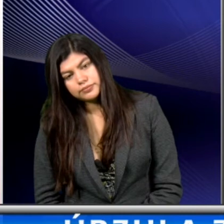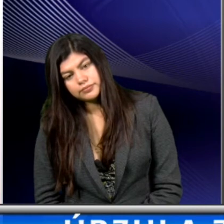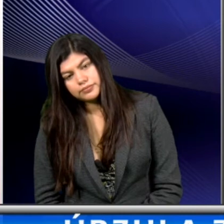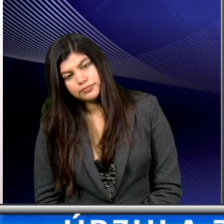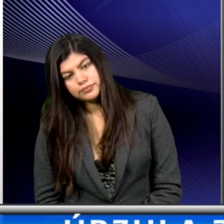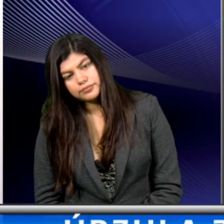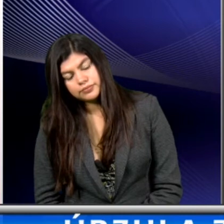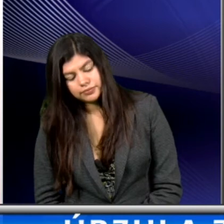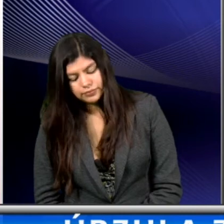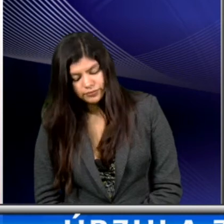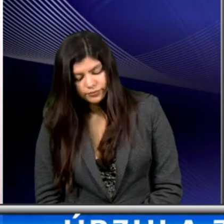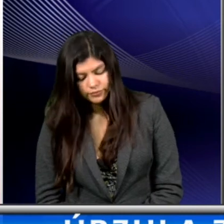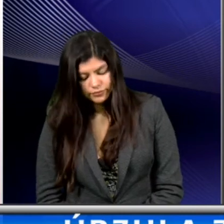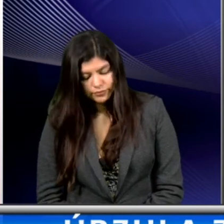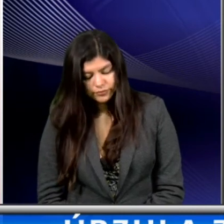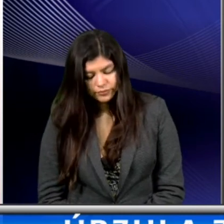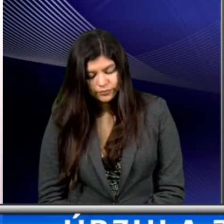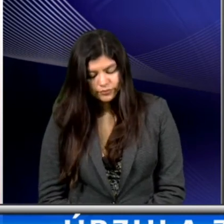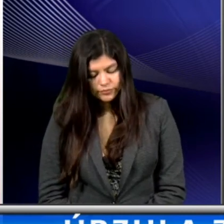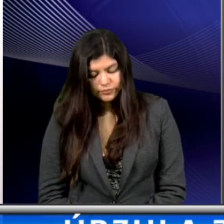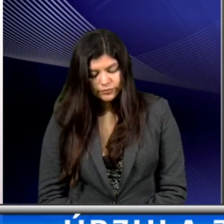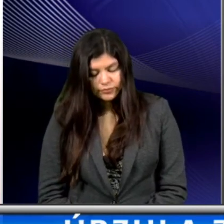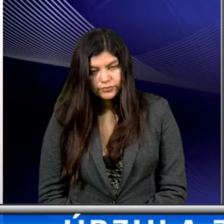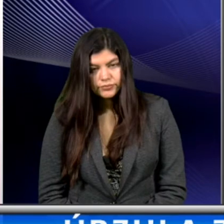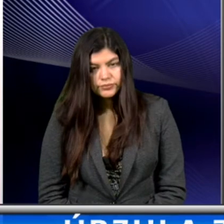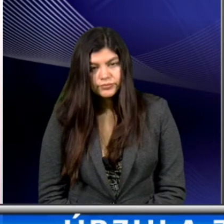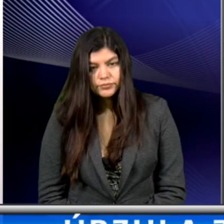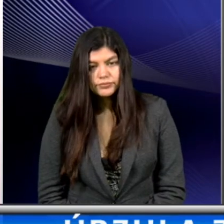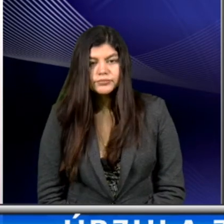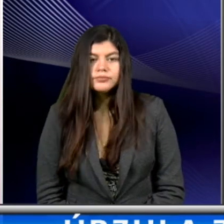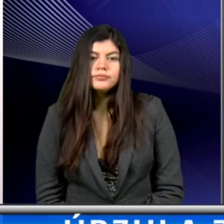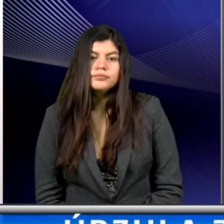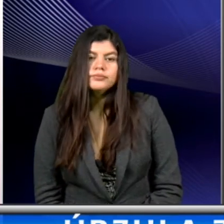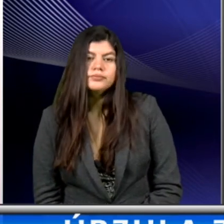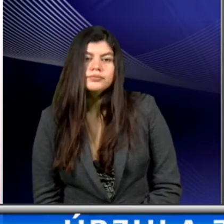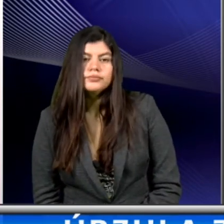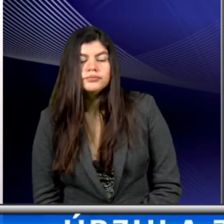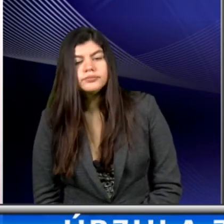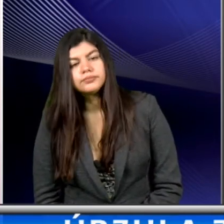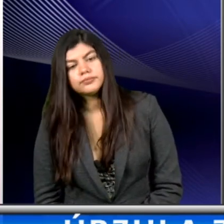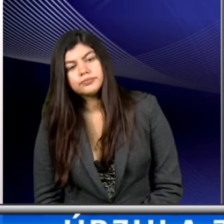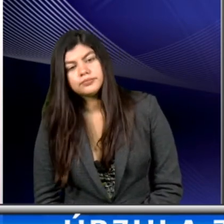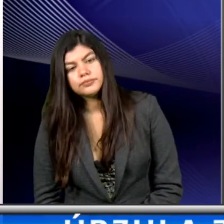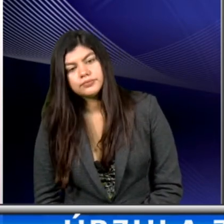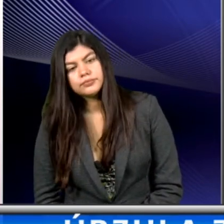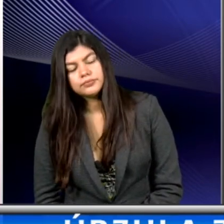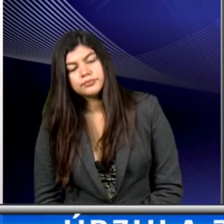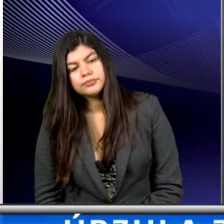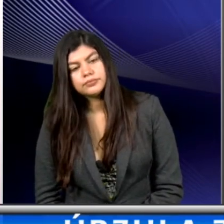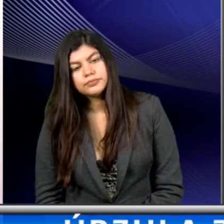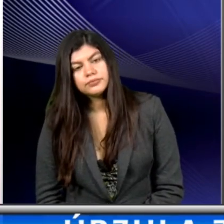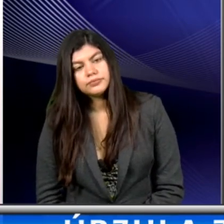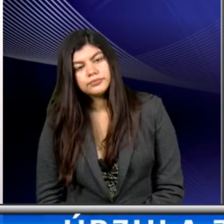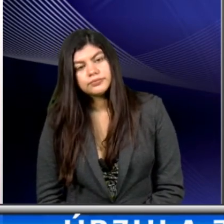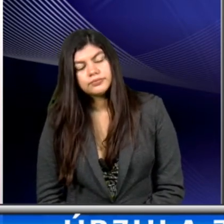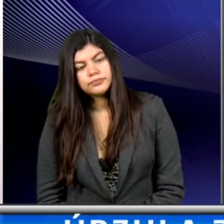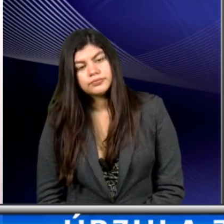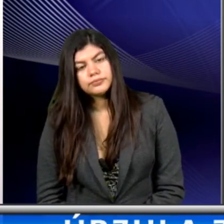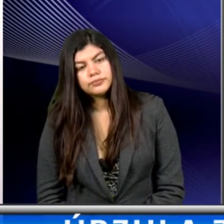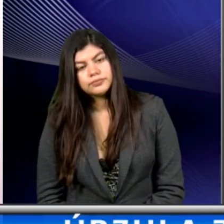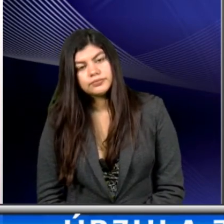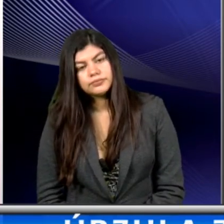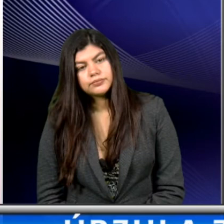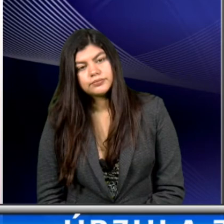para poder atacar esta situación, pero sobre todo no renegarlo y no hacer como que no está pasando, porque eso hace que el problema